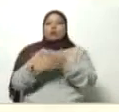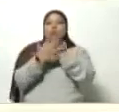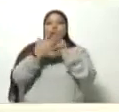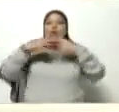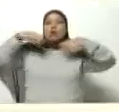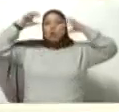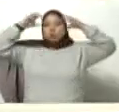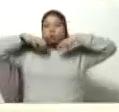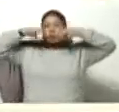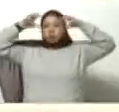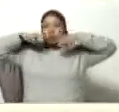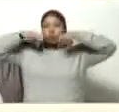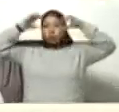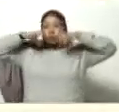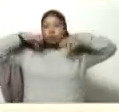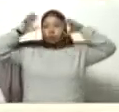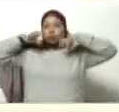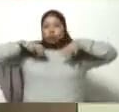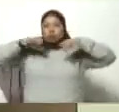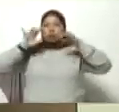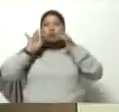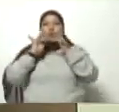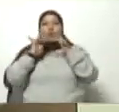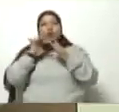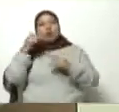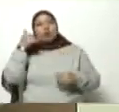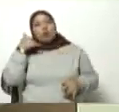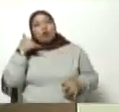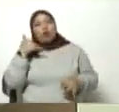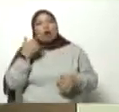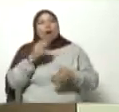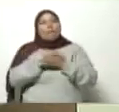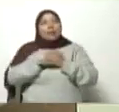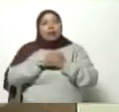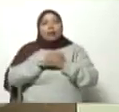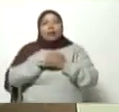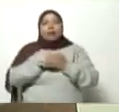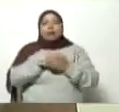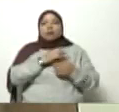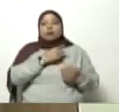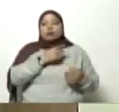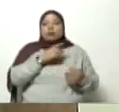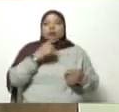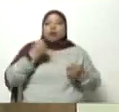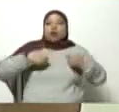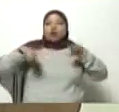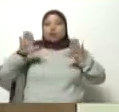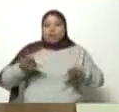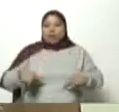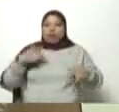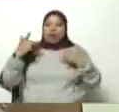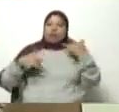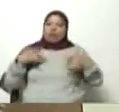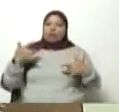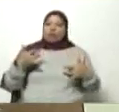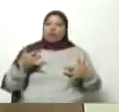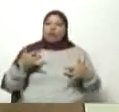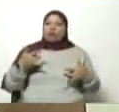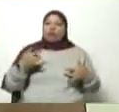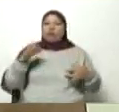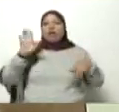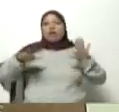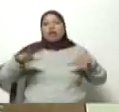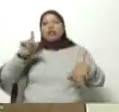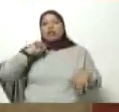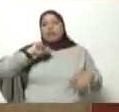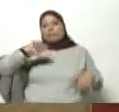lloviendo. Y estaba en contacto con Jorge, pues, y pensamos inclusive en suspender el acto. Y me dijo, dame 15